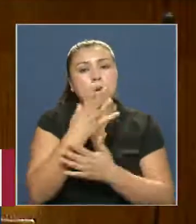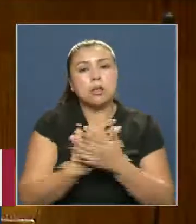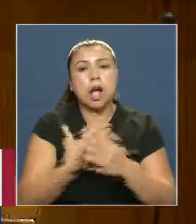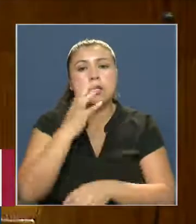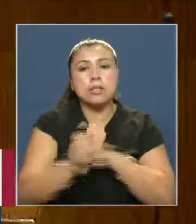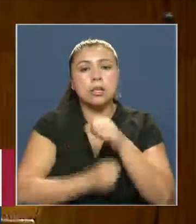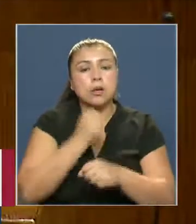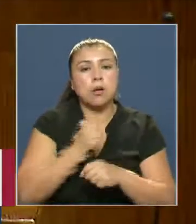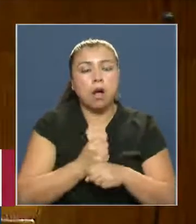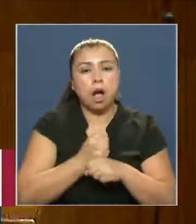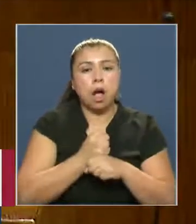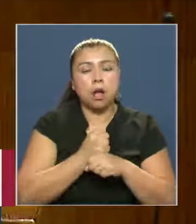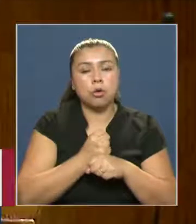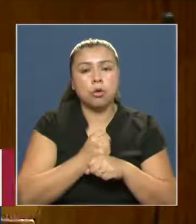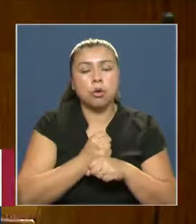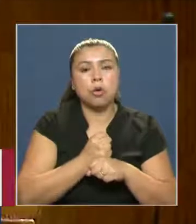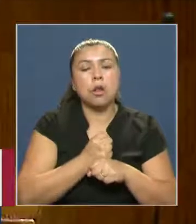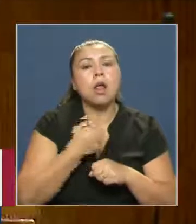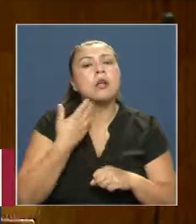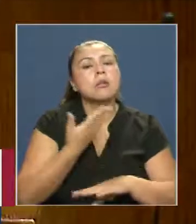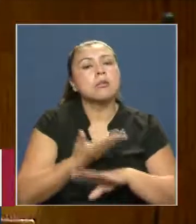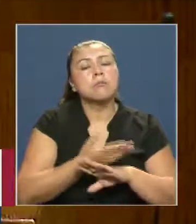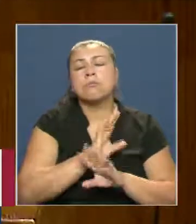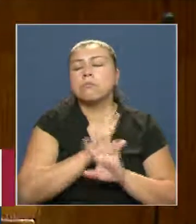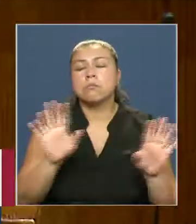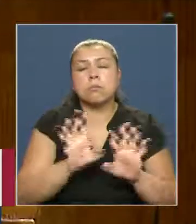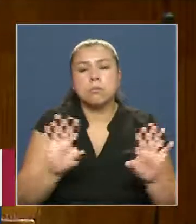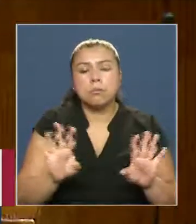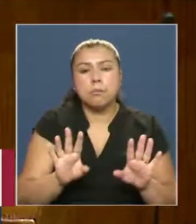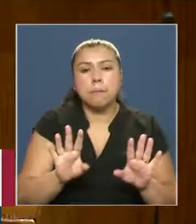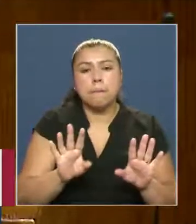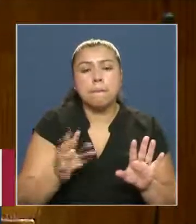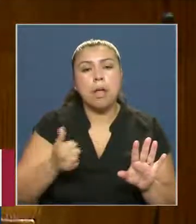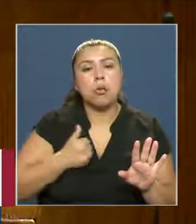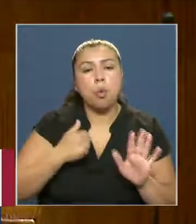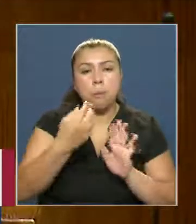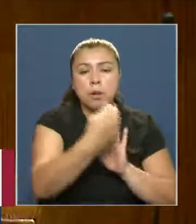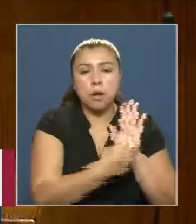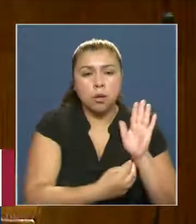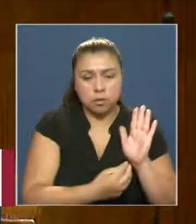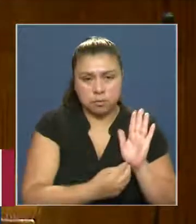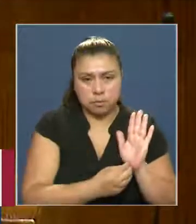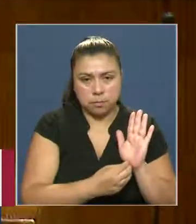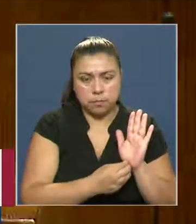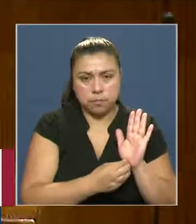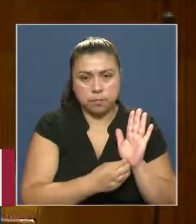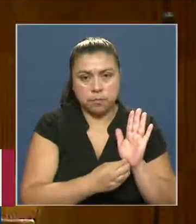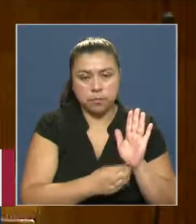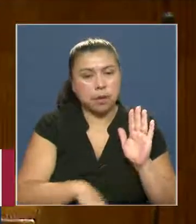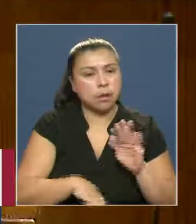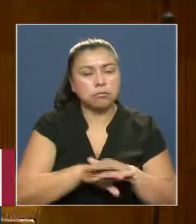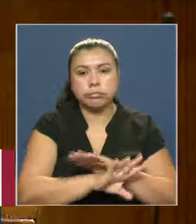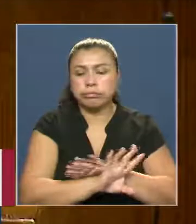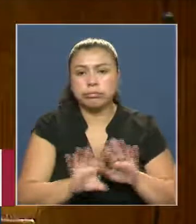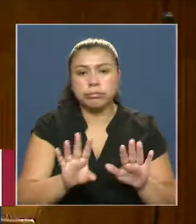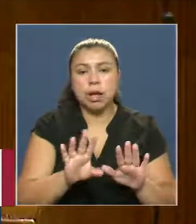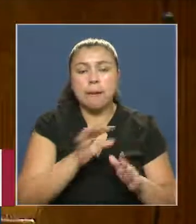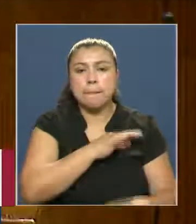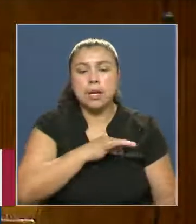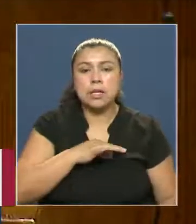5 años o su prórroga, sin haberse cumplido las condiciones para la recepción definitiva, caducará por el solo